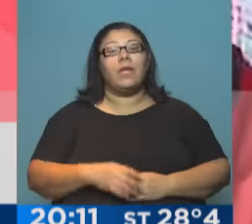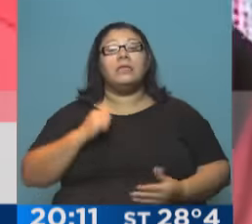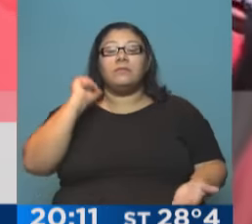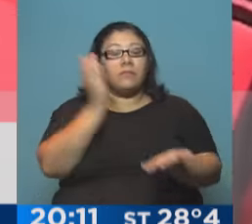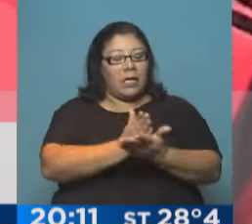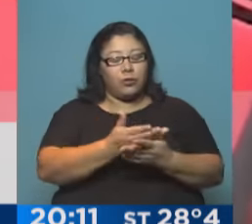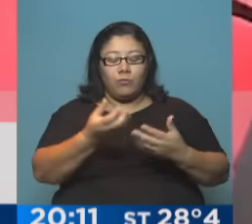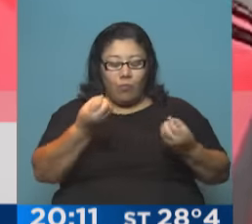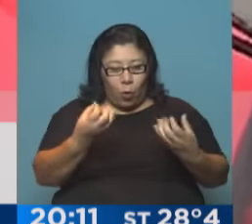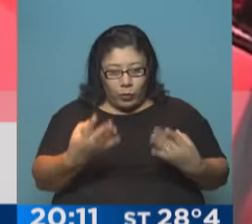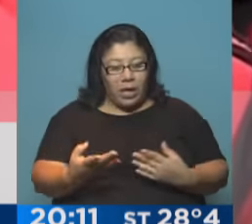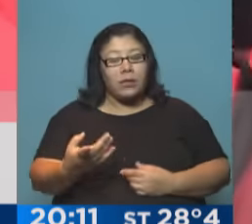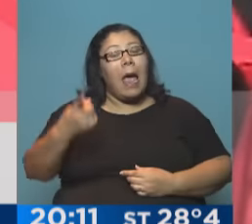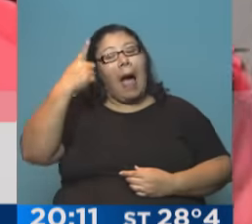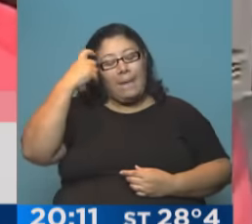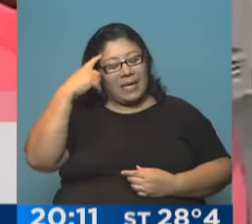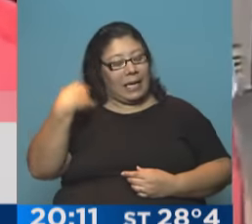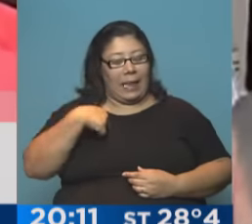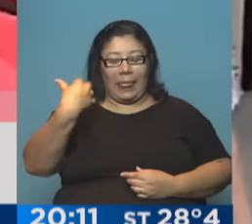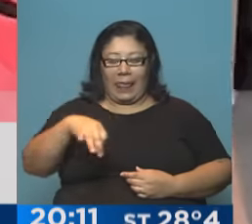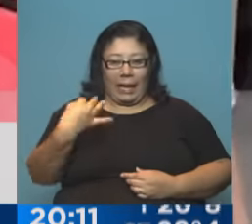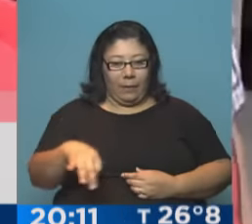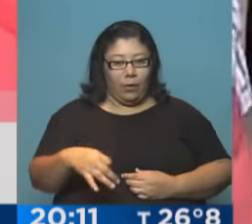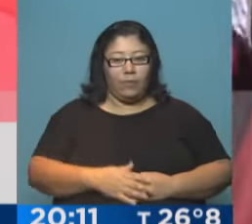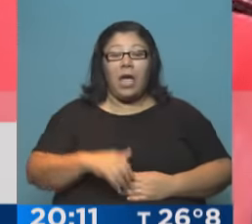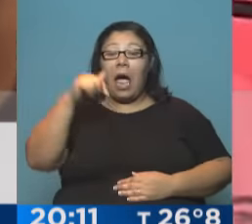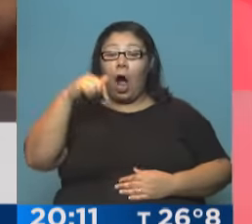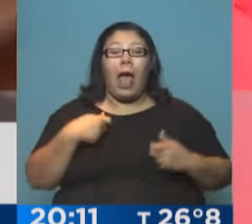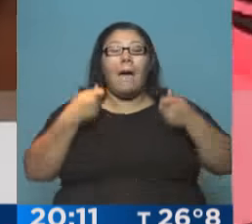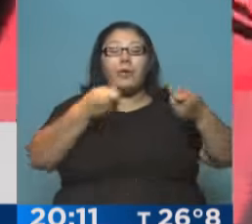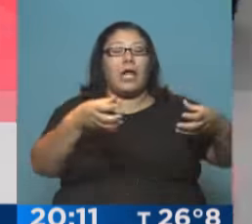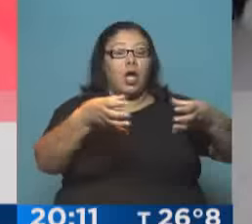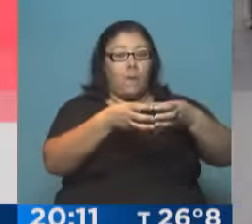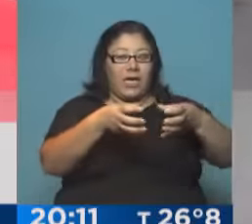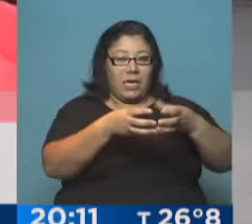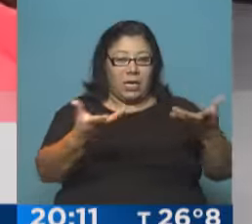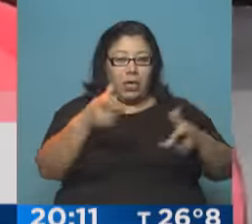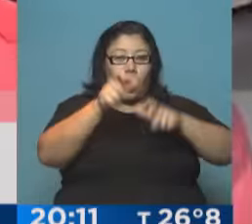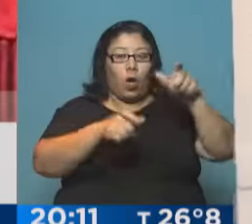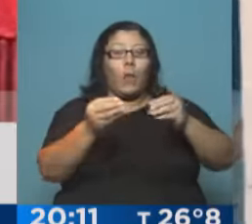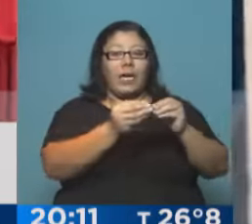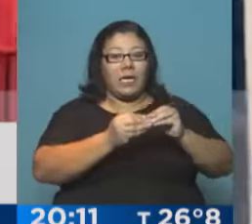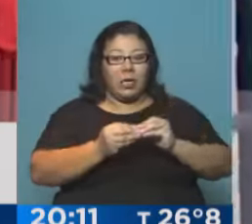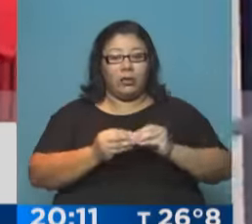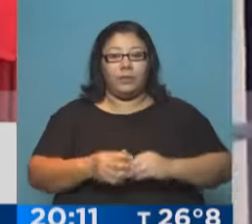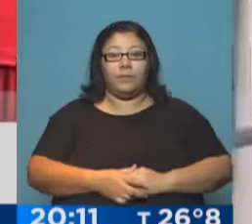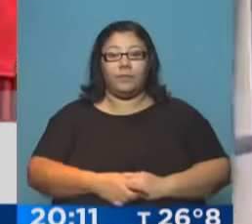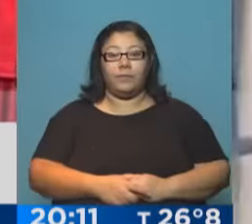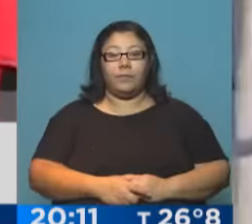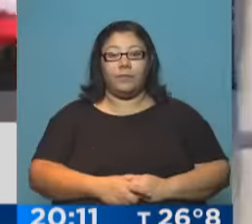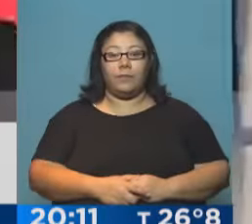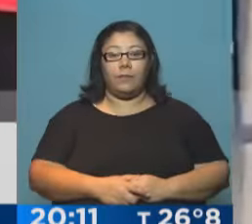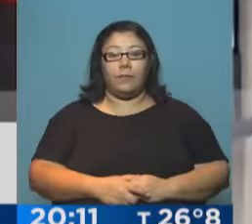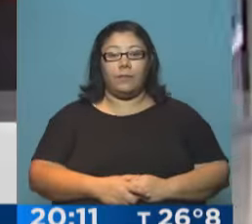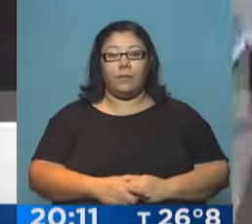tiene que aprender de estas cosas y ahora acompañar a mi compañero de afuera. ¿Te arrepentiste de lo que pasó? Obviamente que no hay que hacer ese